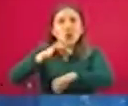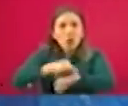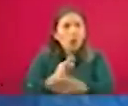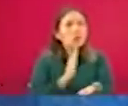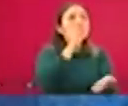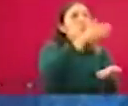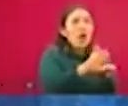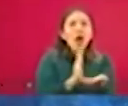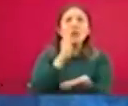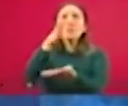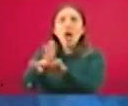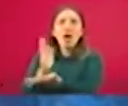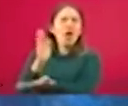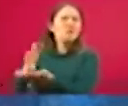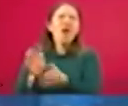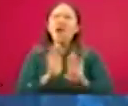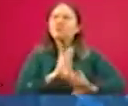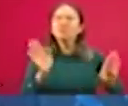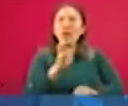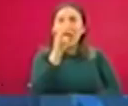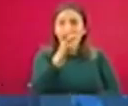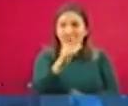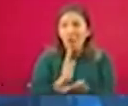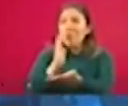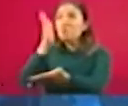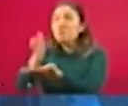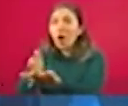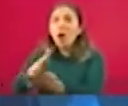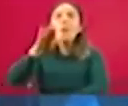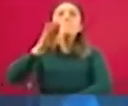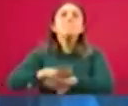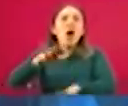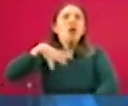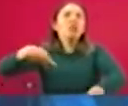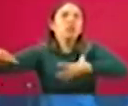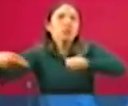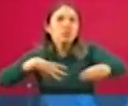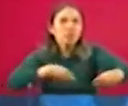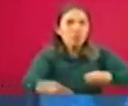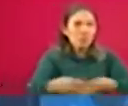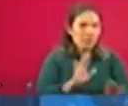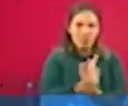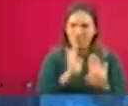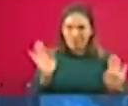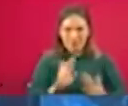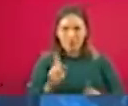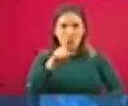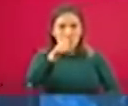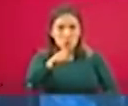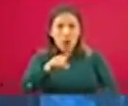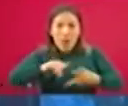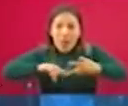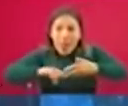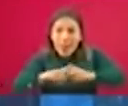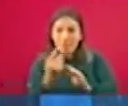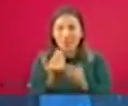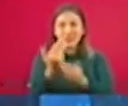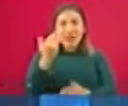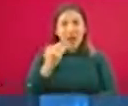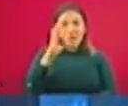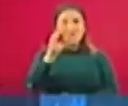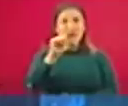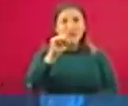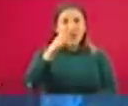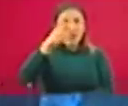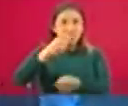tiene a generar una inmunidad que permita proteger a la persona de volverse a infectar. La